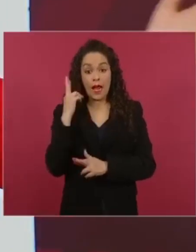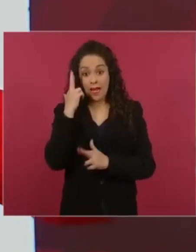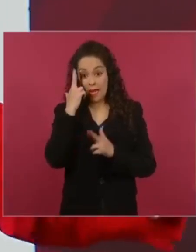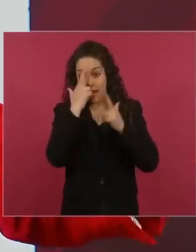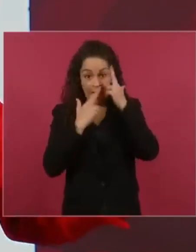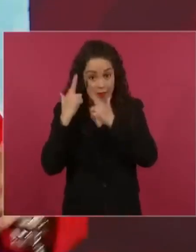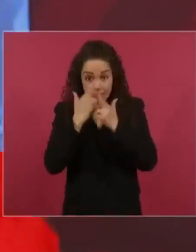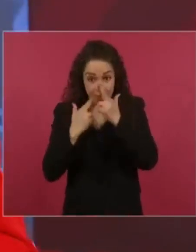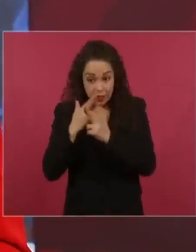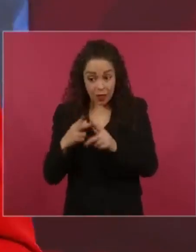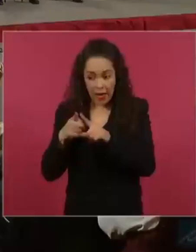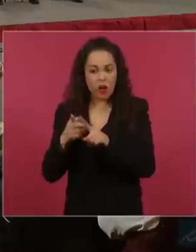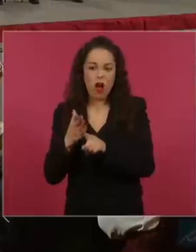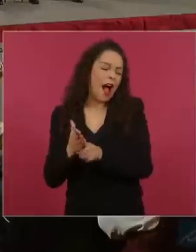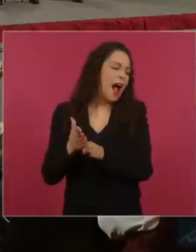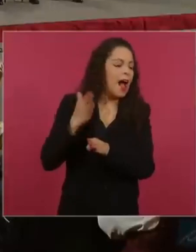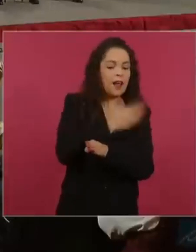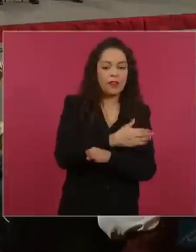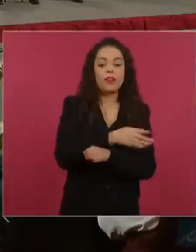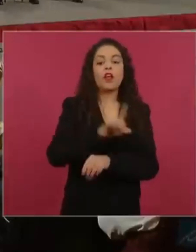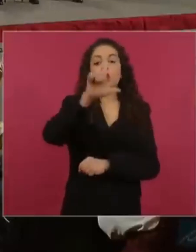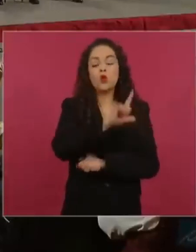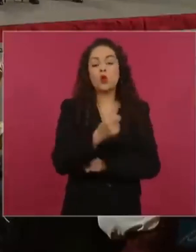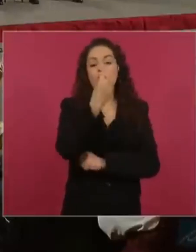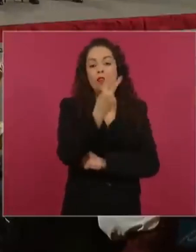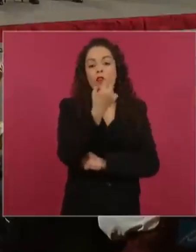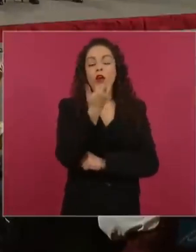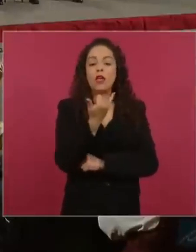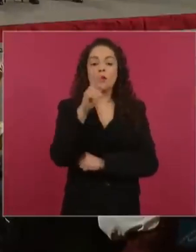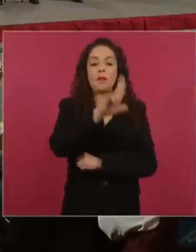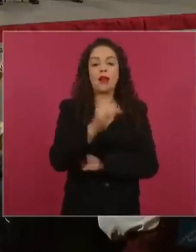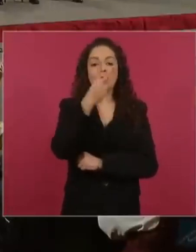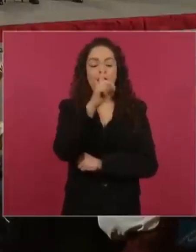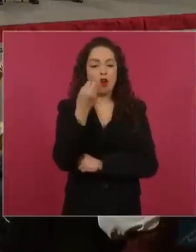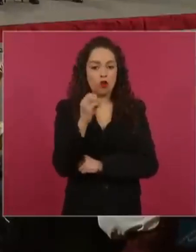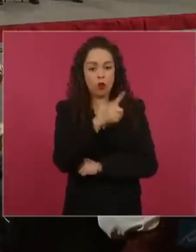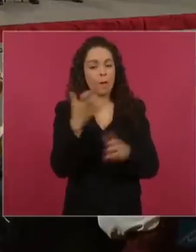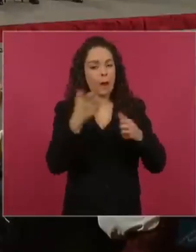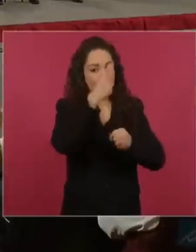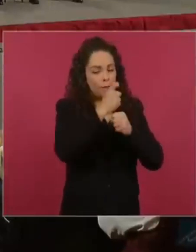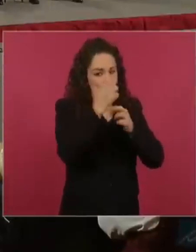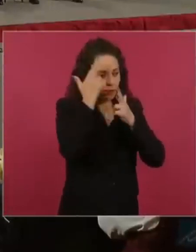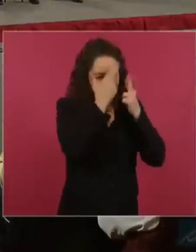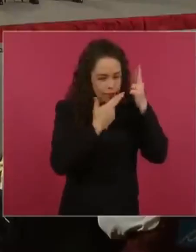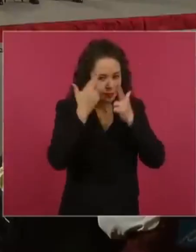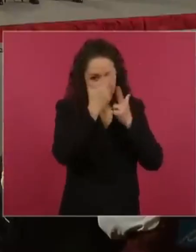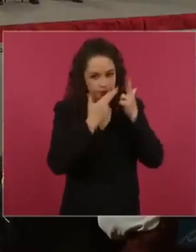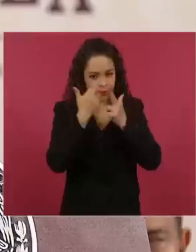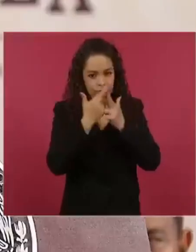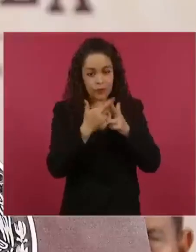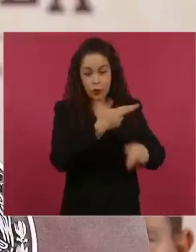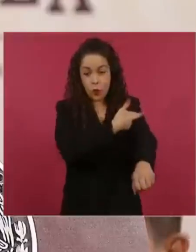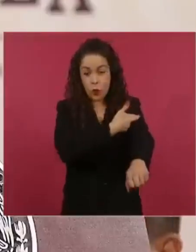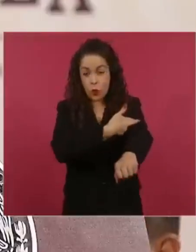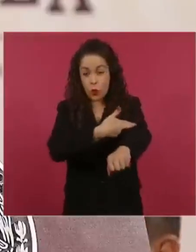una pre-supervisión que se realizó el lunes 2 y martes 3 de octubre y en donde se recorrió prácticamente toda esta ruta